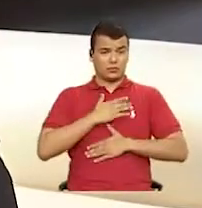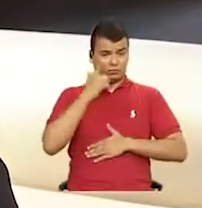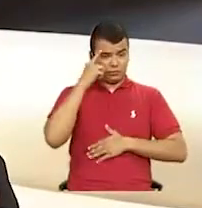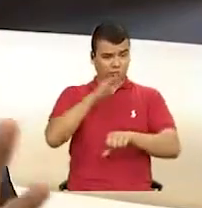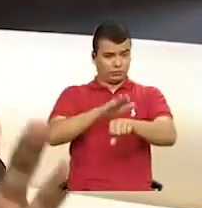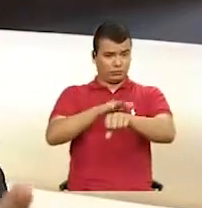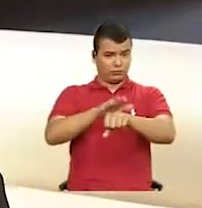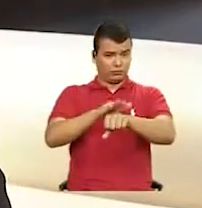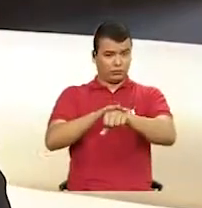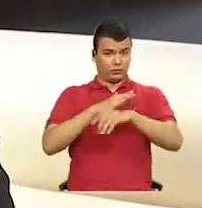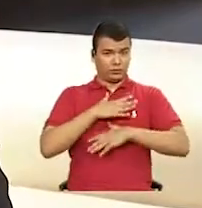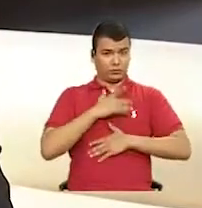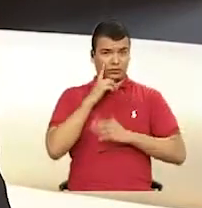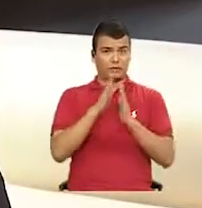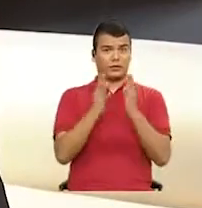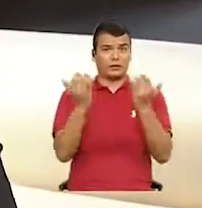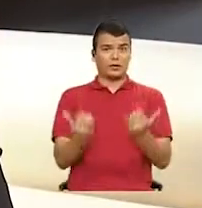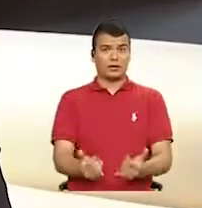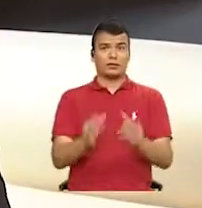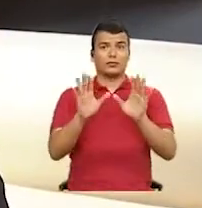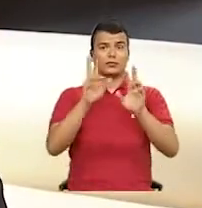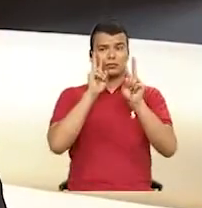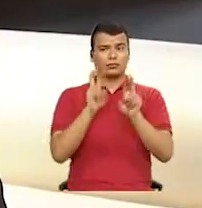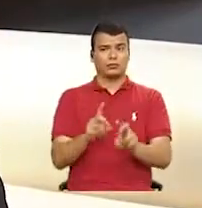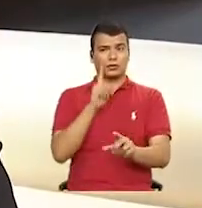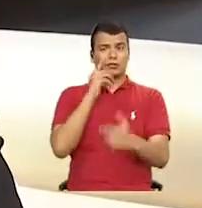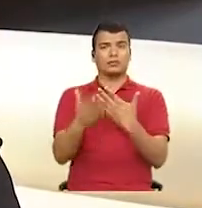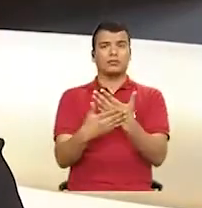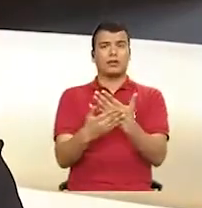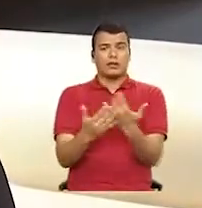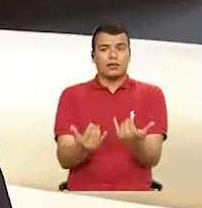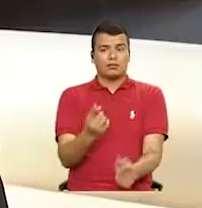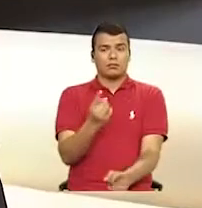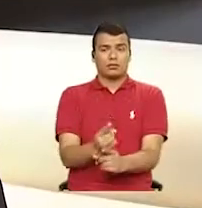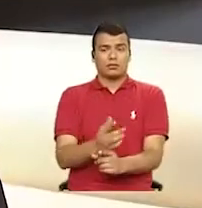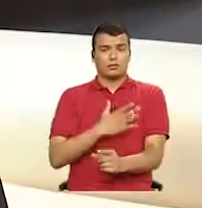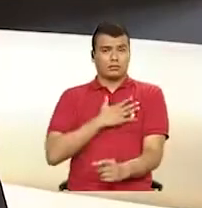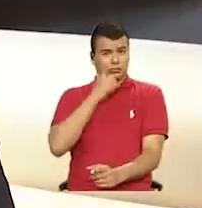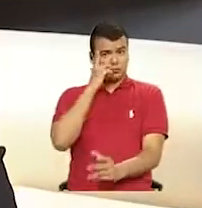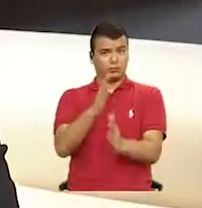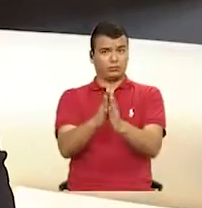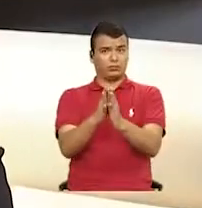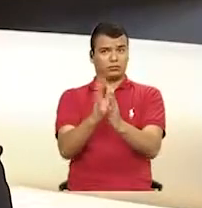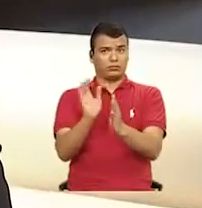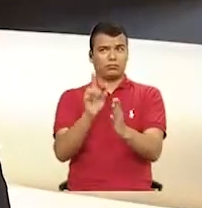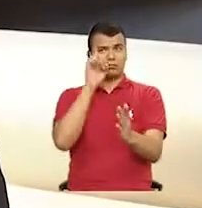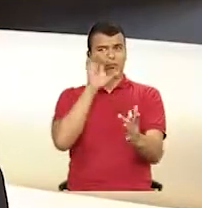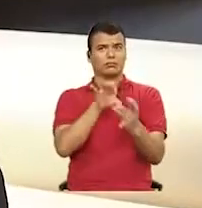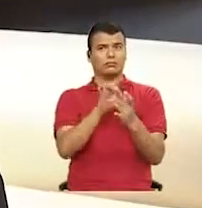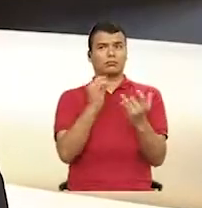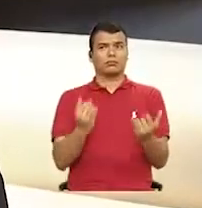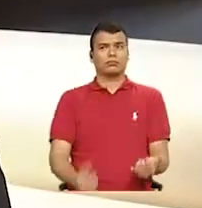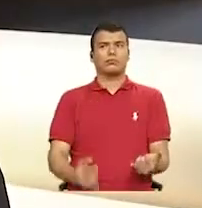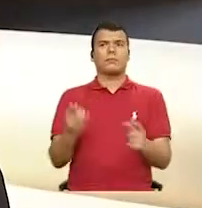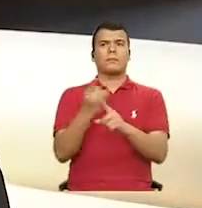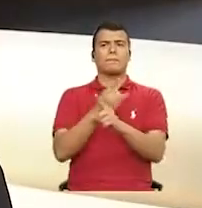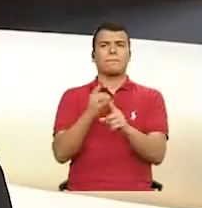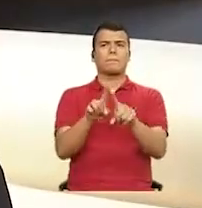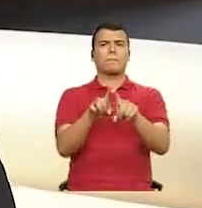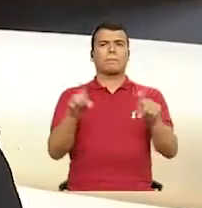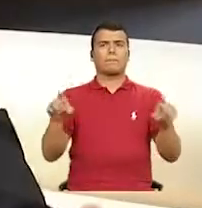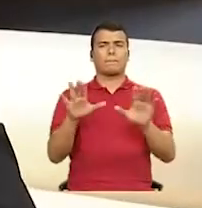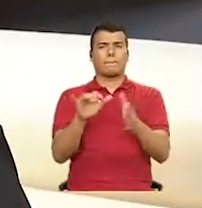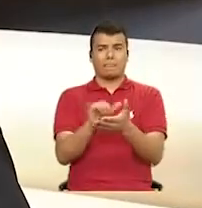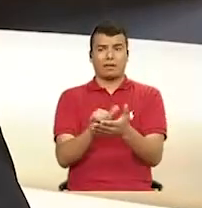porque eso yo no lo puedo todavía, pues todavía no hay un estudio que confirme lo que voy a decir, pero mi hipótesis va de la mano de que como estamos consumiendo